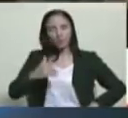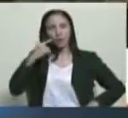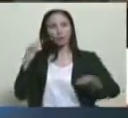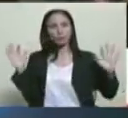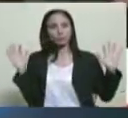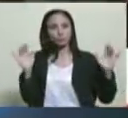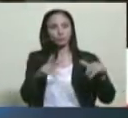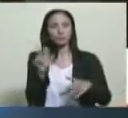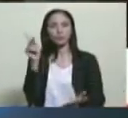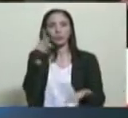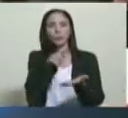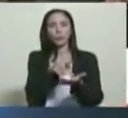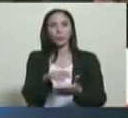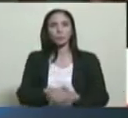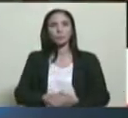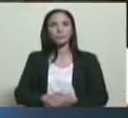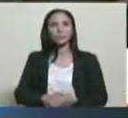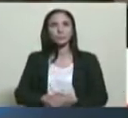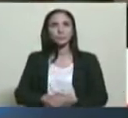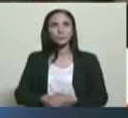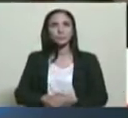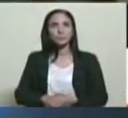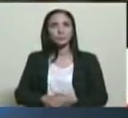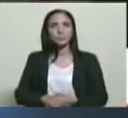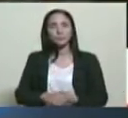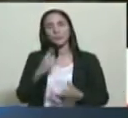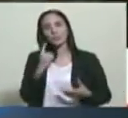Ejército. Me incorporé